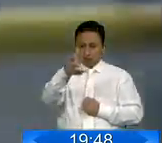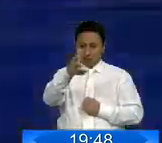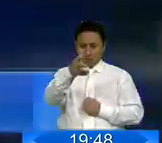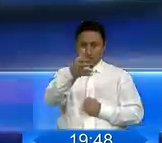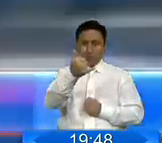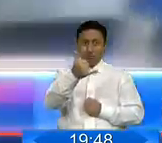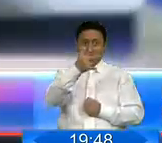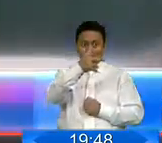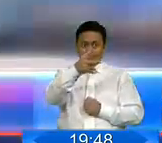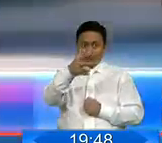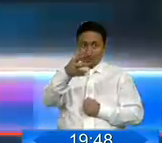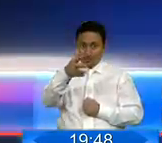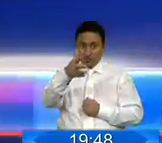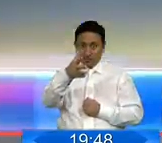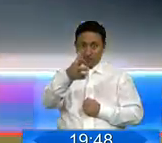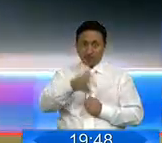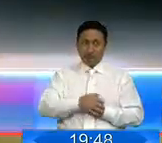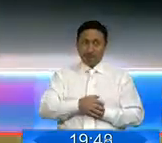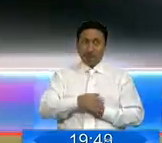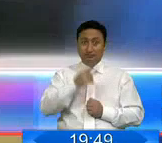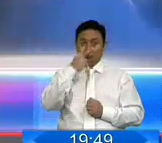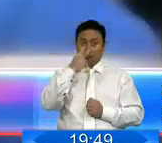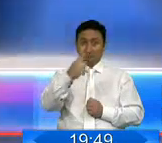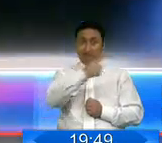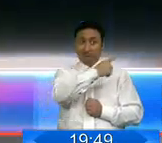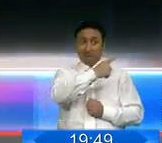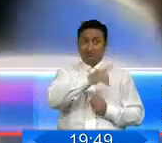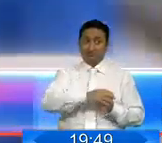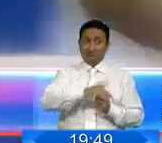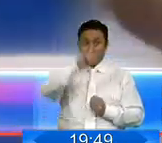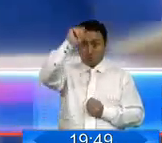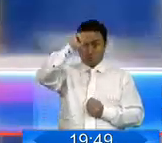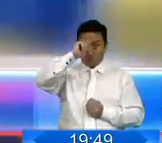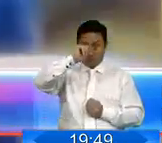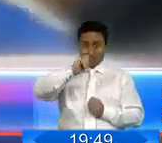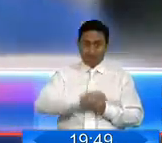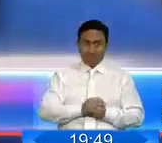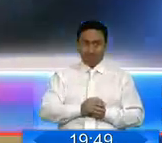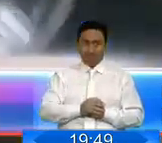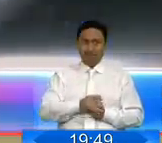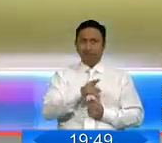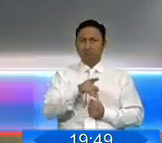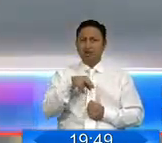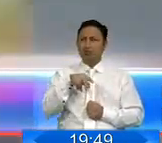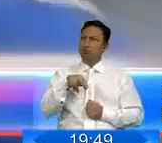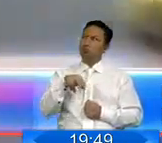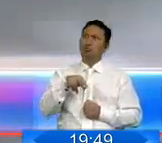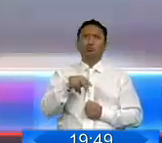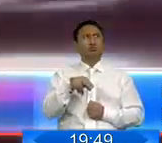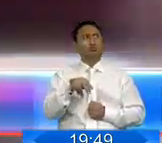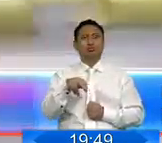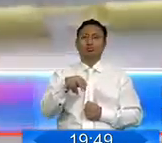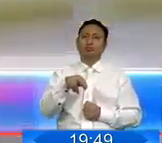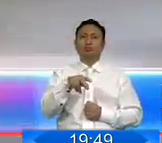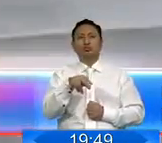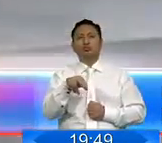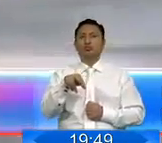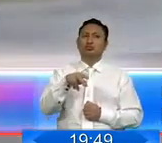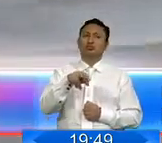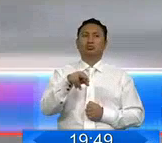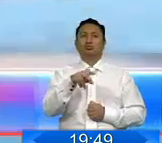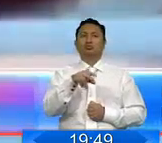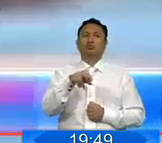a grabar el ilícito. Observe bien al sujeto que tiene gorra. Parece un transeúnte más. Va caminando por la